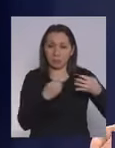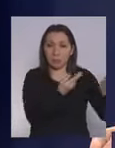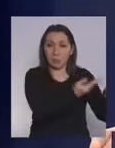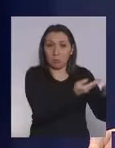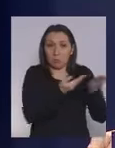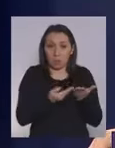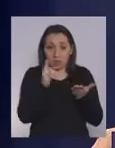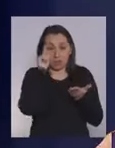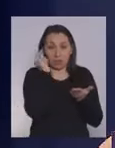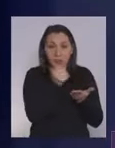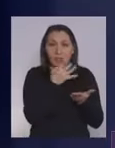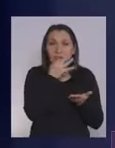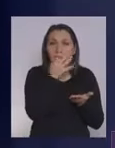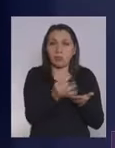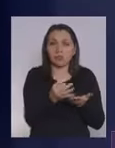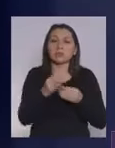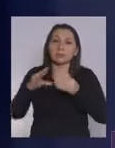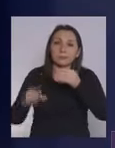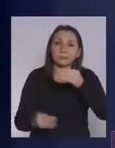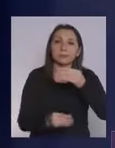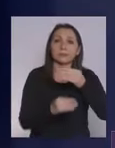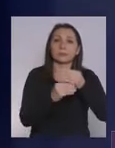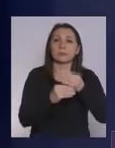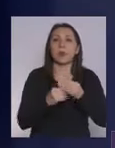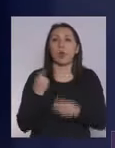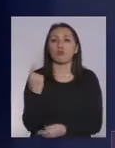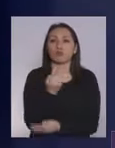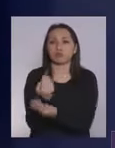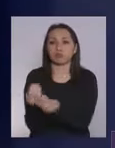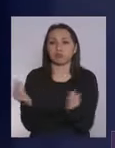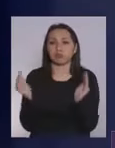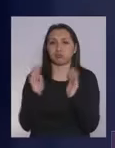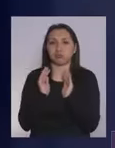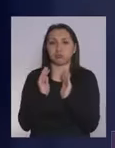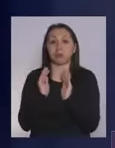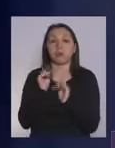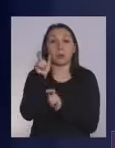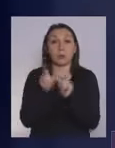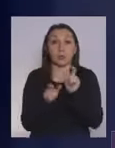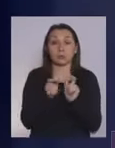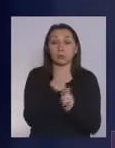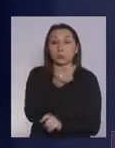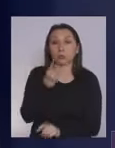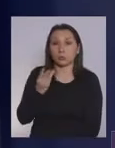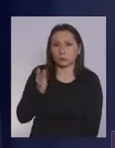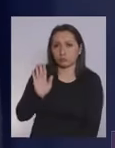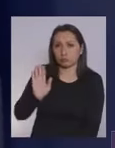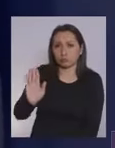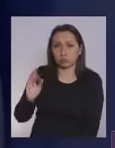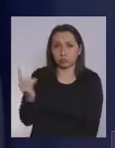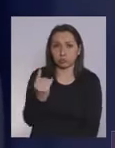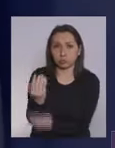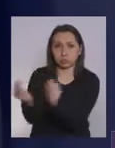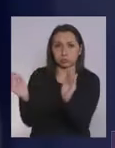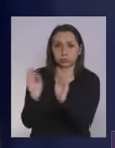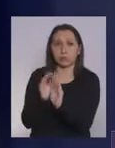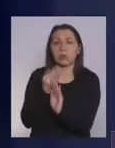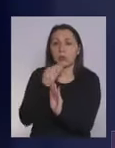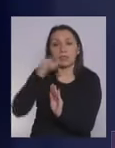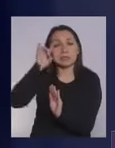es incorporar el indicador de aislamiento es decir de las personas el número de personas que están aisladas y no